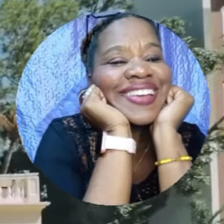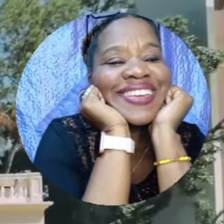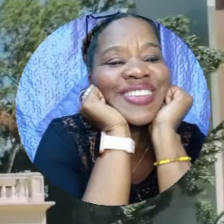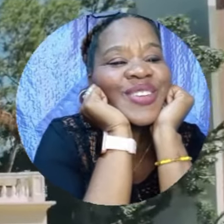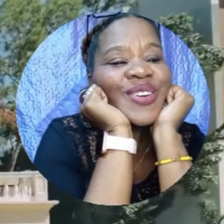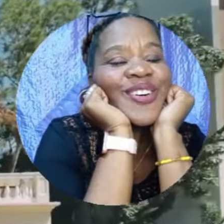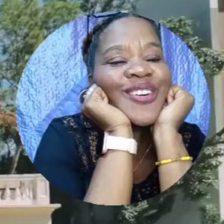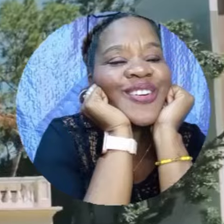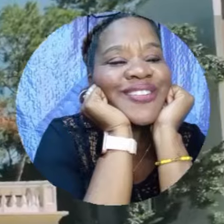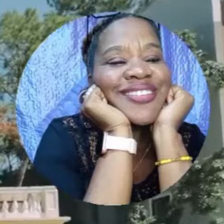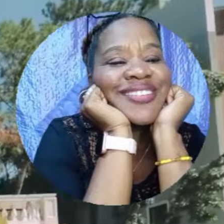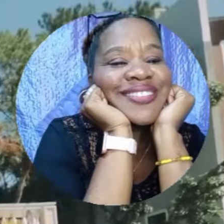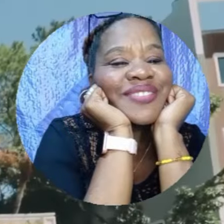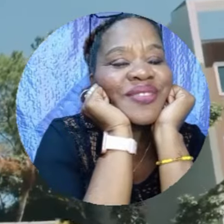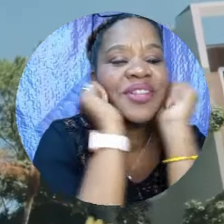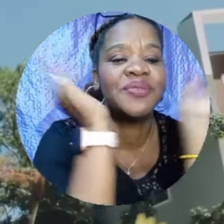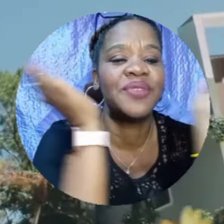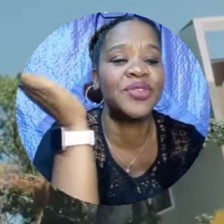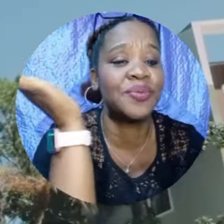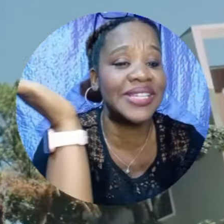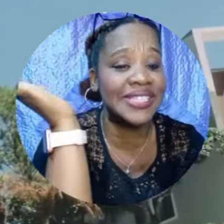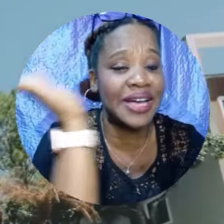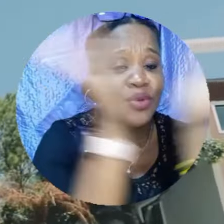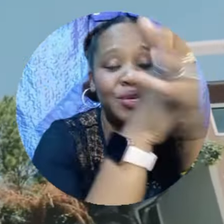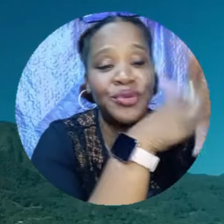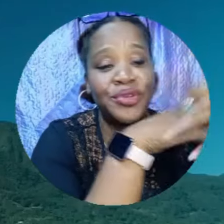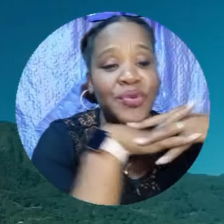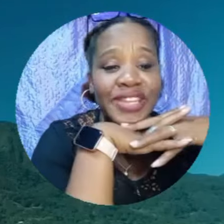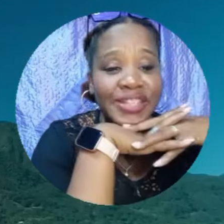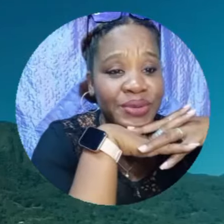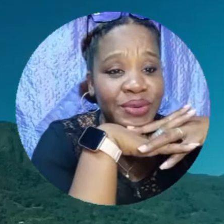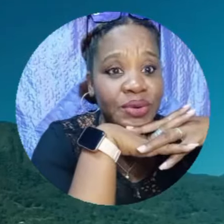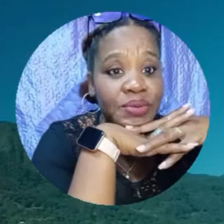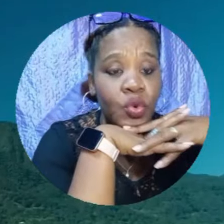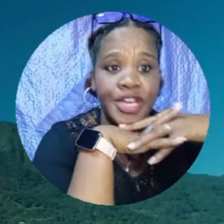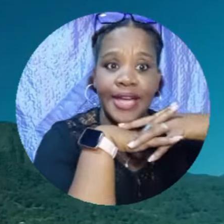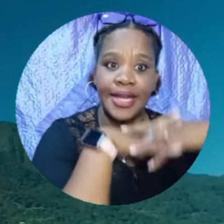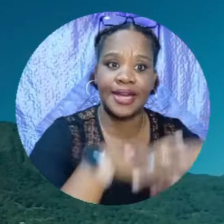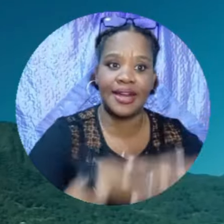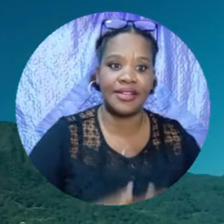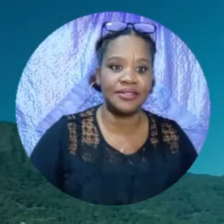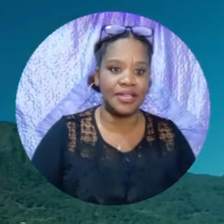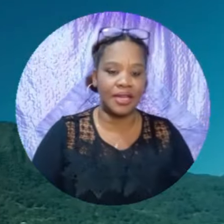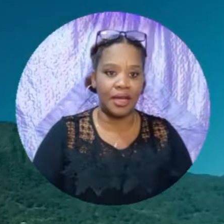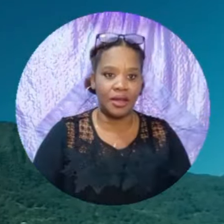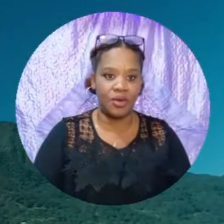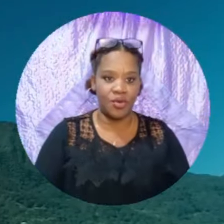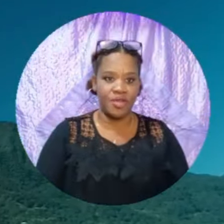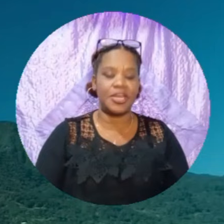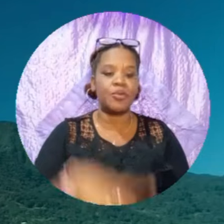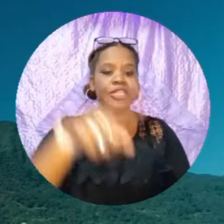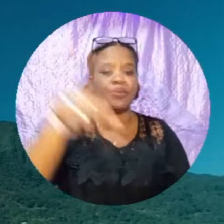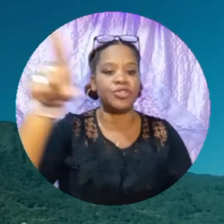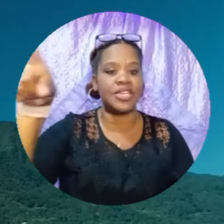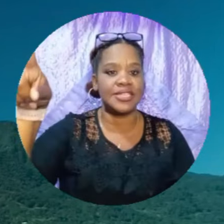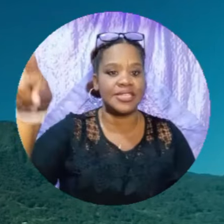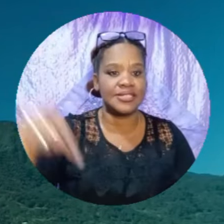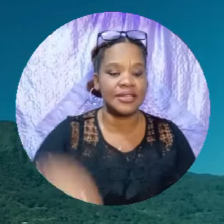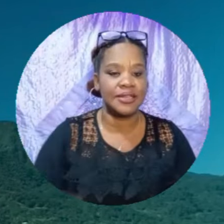¡Qué lindo! Esto parece sacado de un libro de cuento. Oigan, es grande, Jarabacoa. Mira cómo